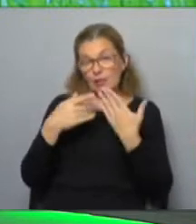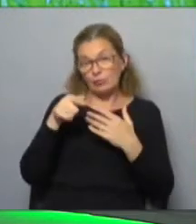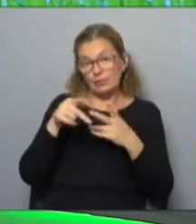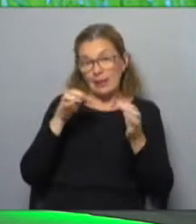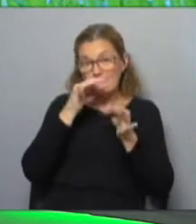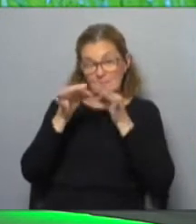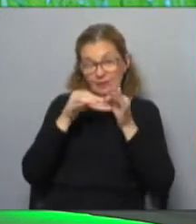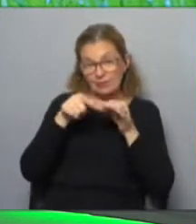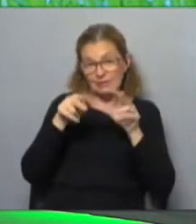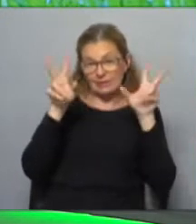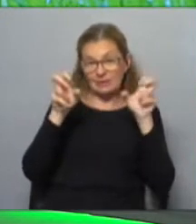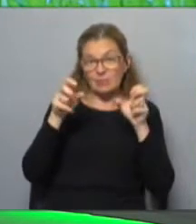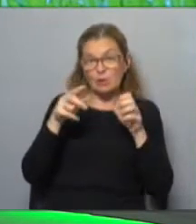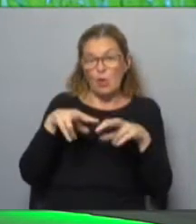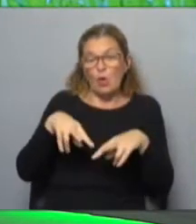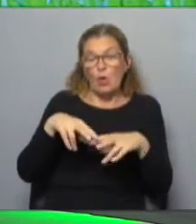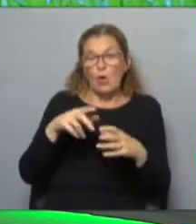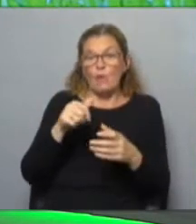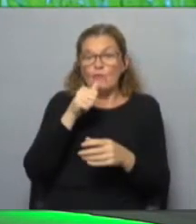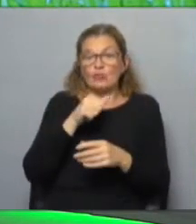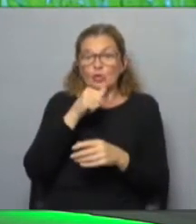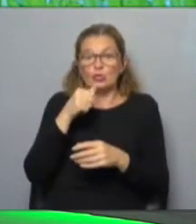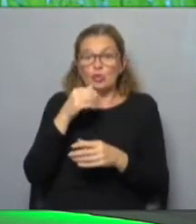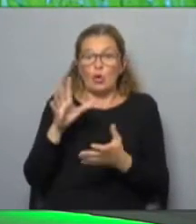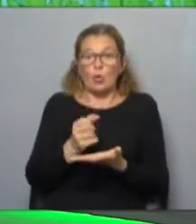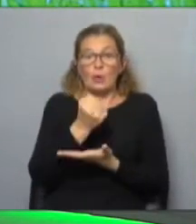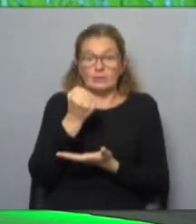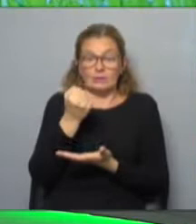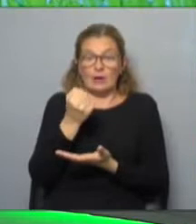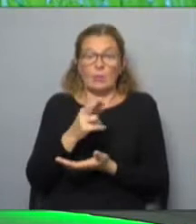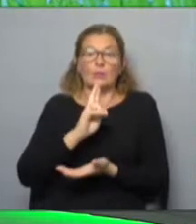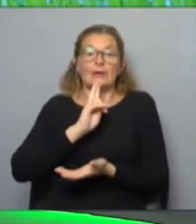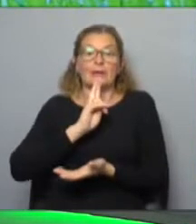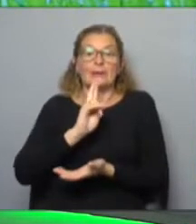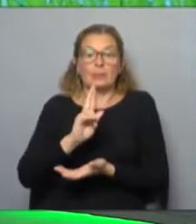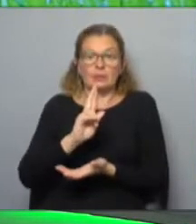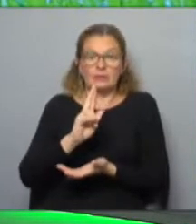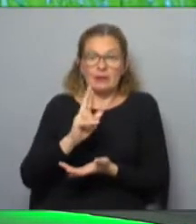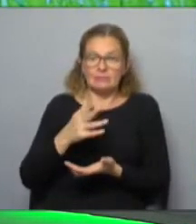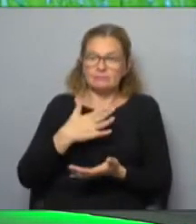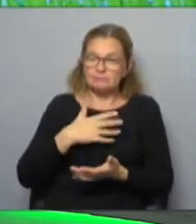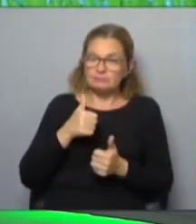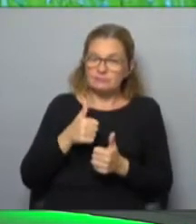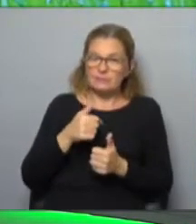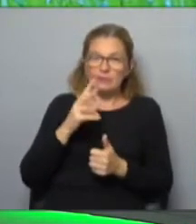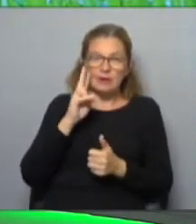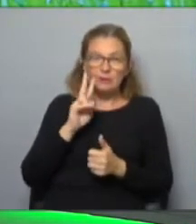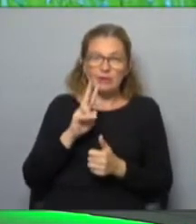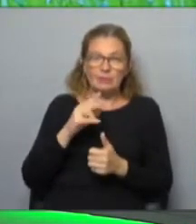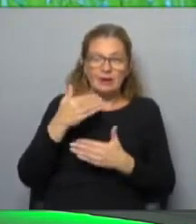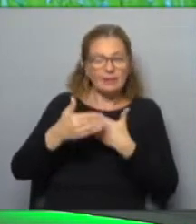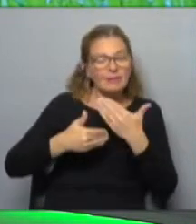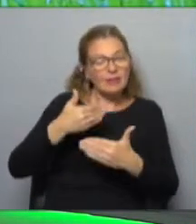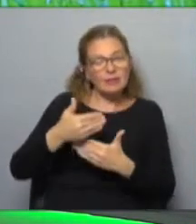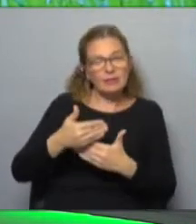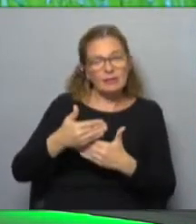y que si ellos no encuentran una solución que les convenza, una respuesta que los satisfaga, van a seguir este